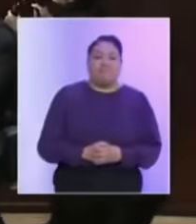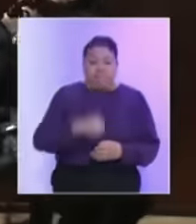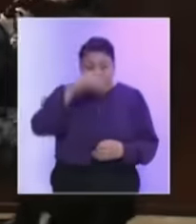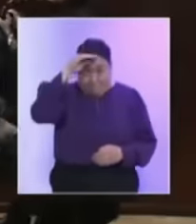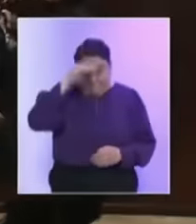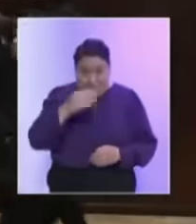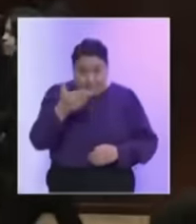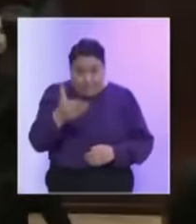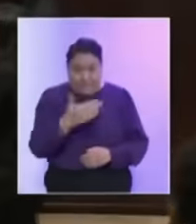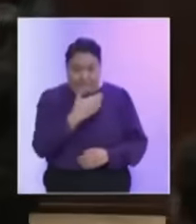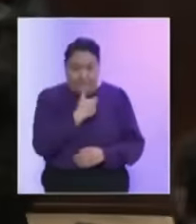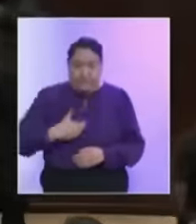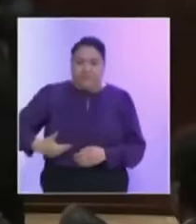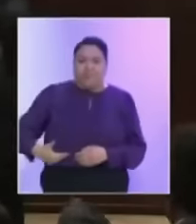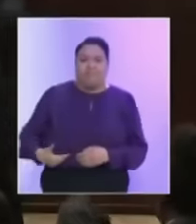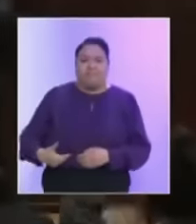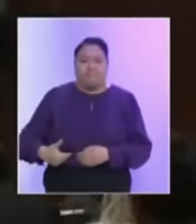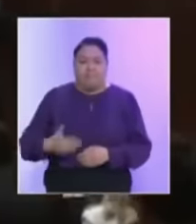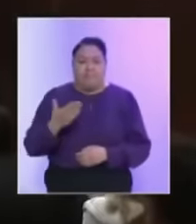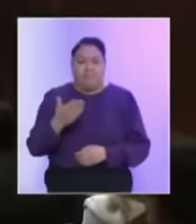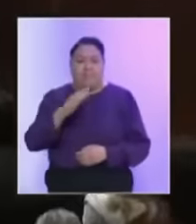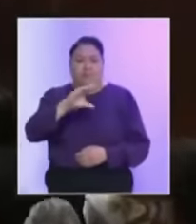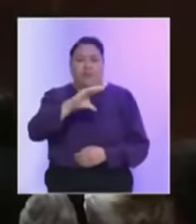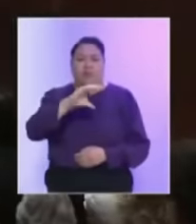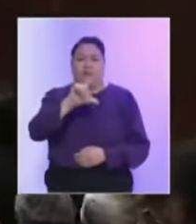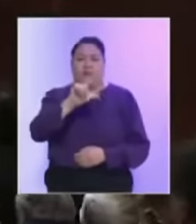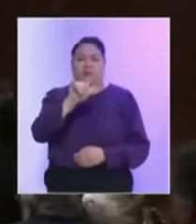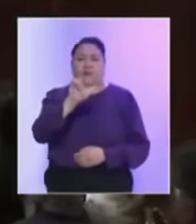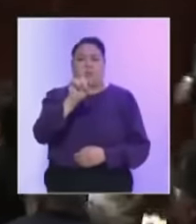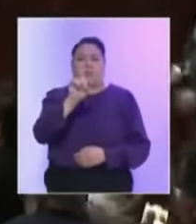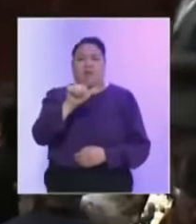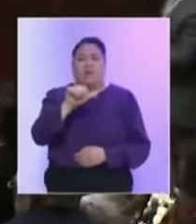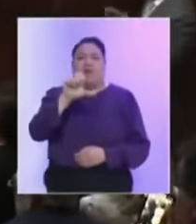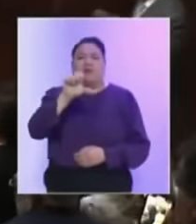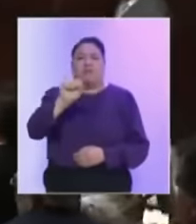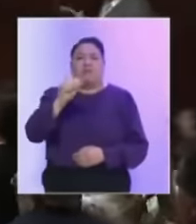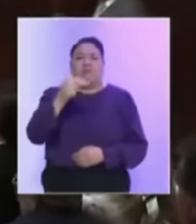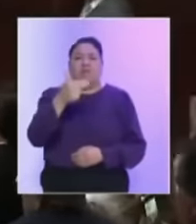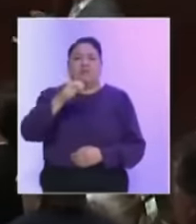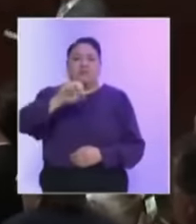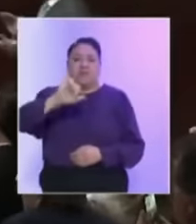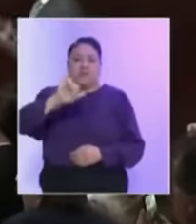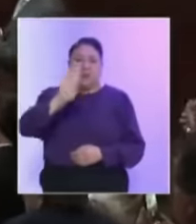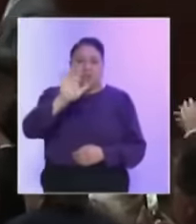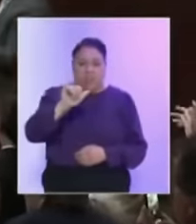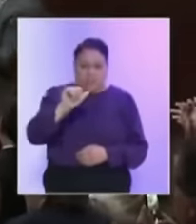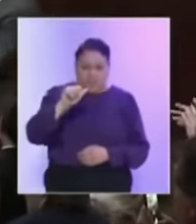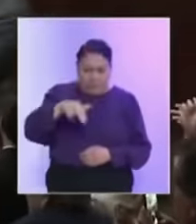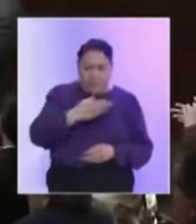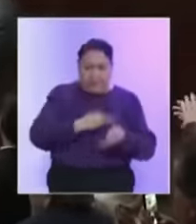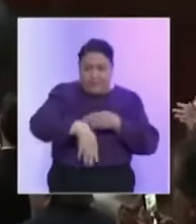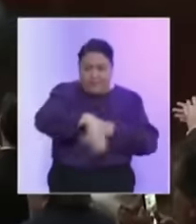Pardo, le solicito respetuosamente subir a este pleno.